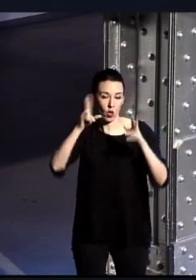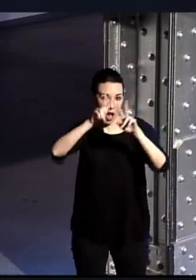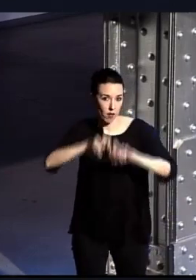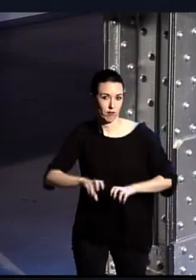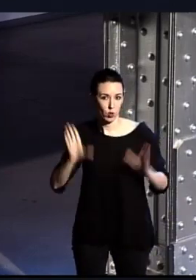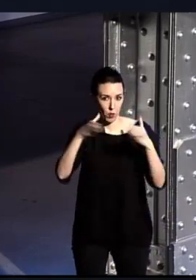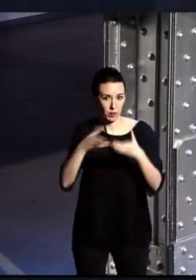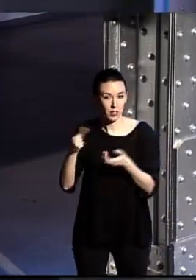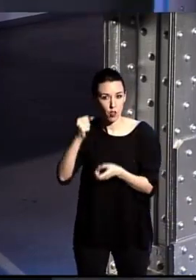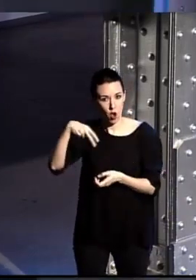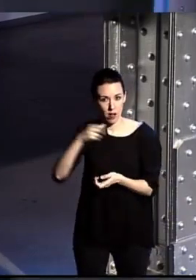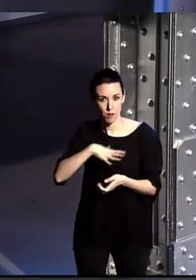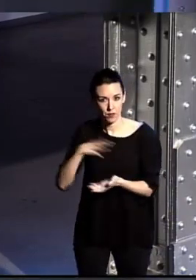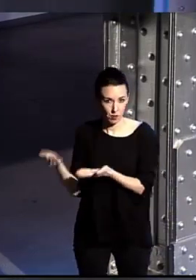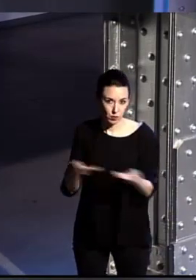con nosotros. Ana, por favor.